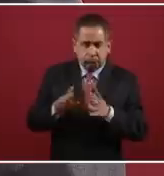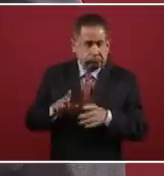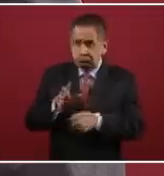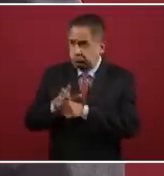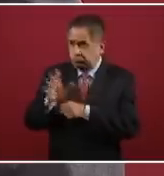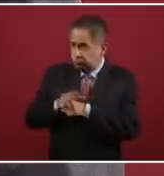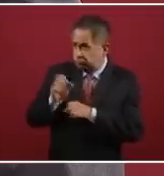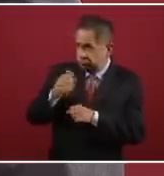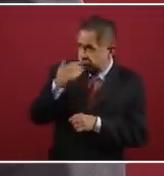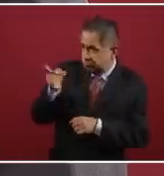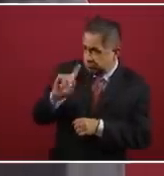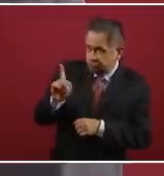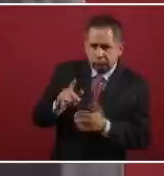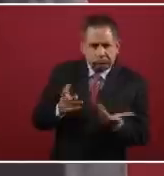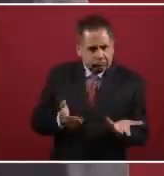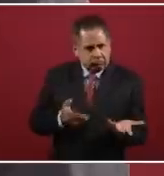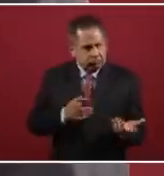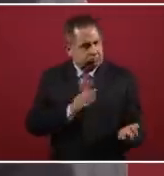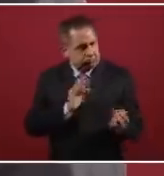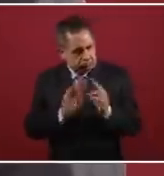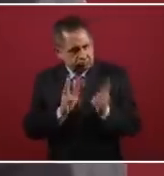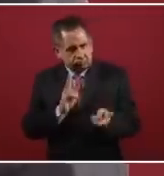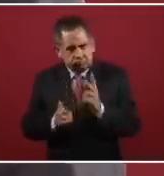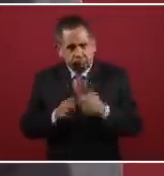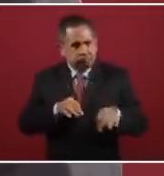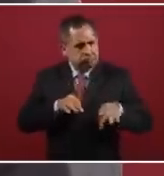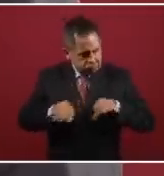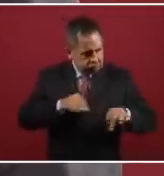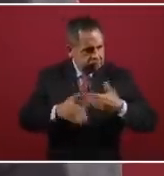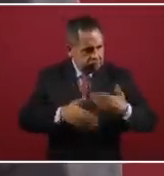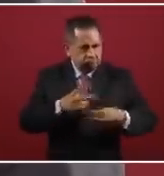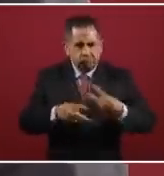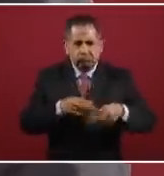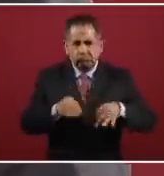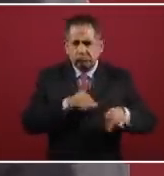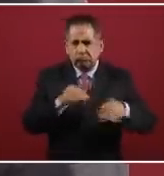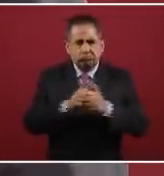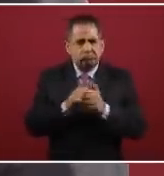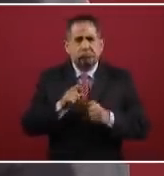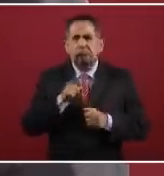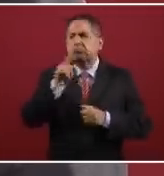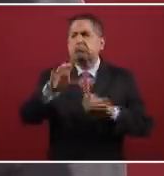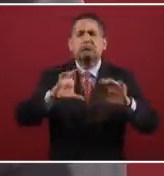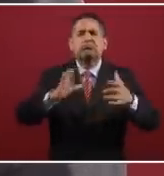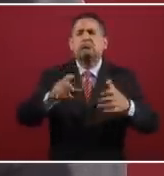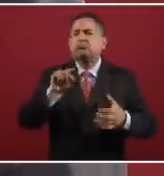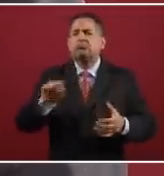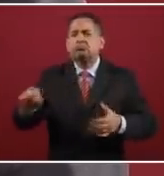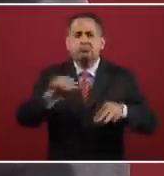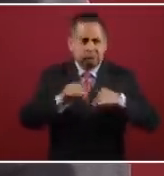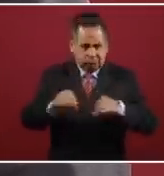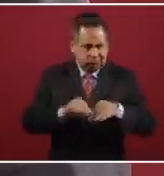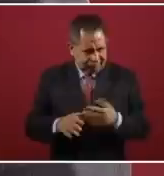suficiente, pues entonces a trabajar a las comunidades,